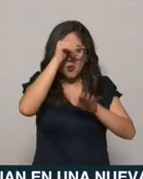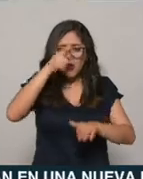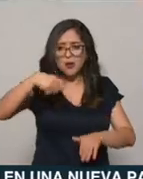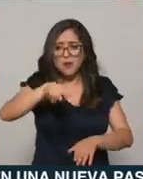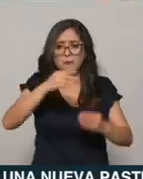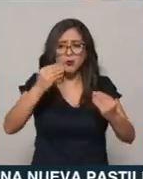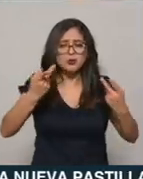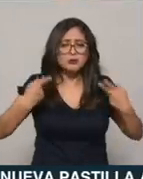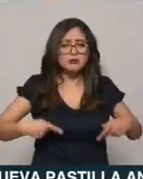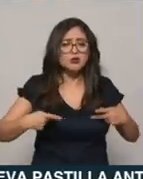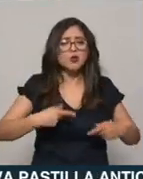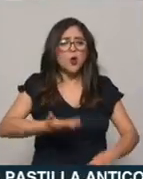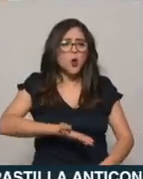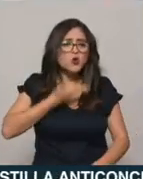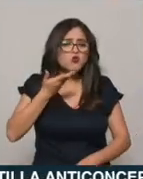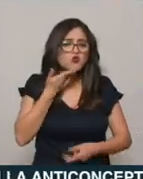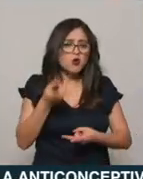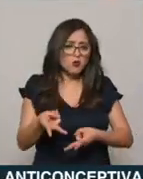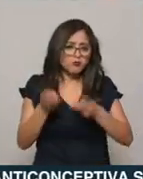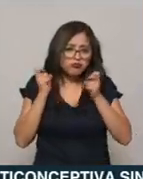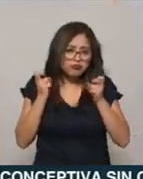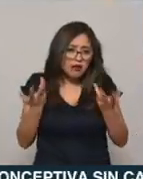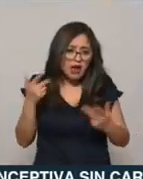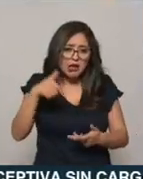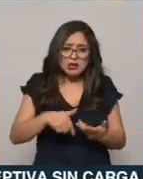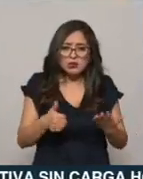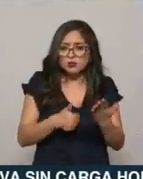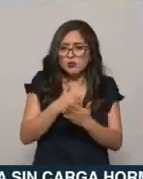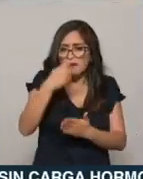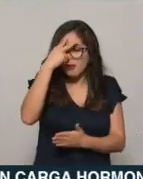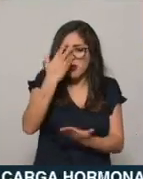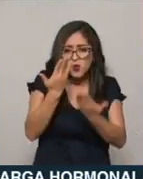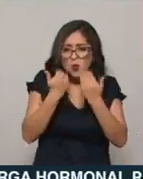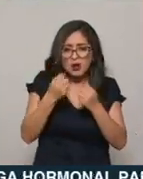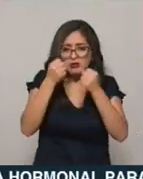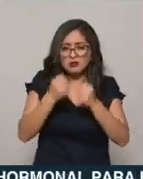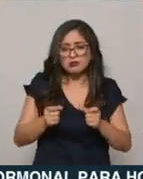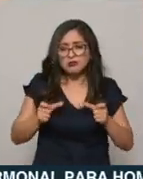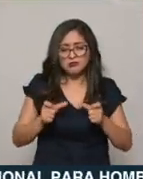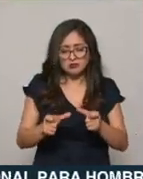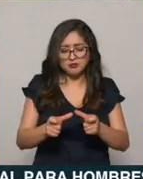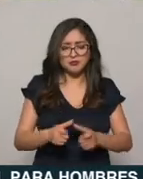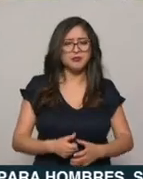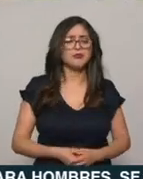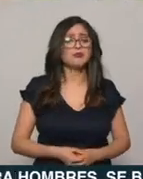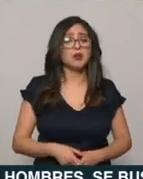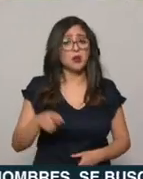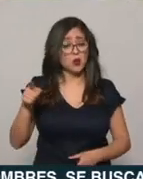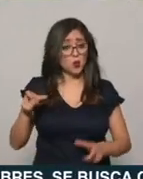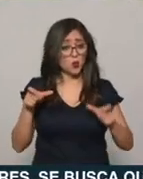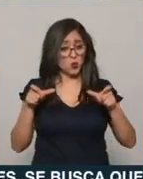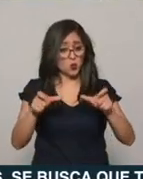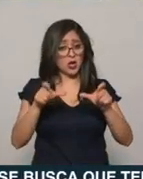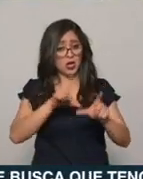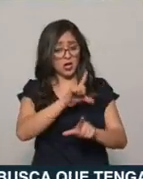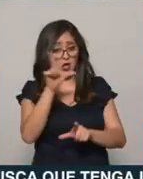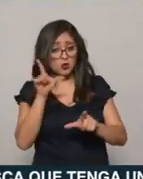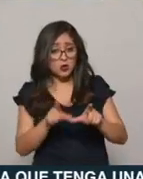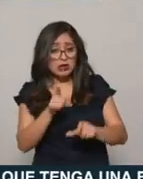inseguridad? Por otra parte, la Guardia Nacional se ve, sin estar totalmente activa, ya abusiva en su